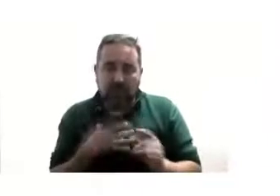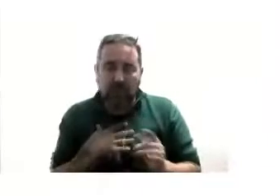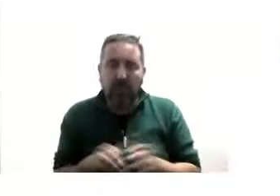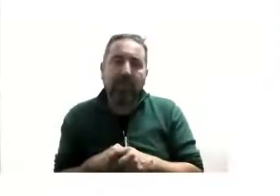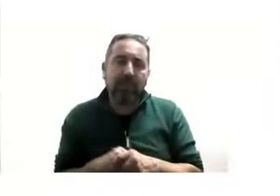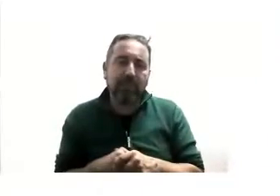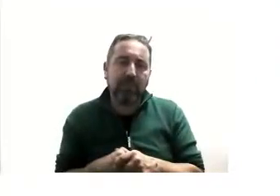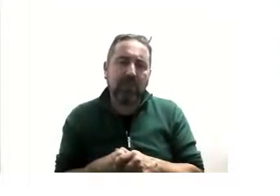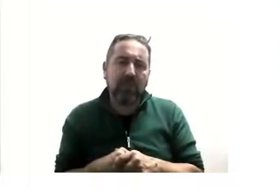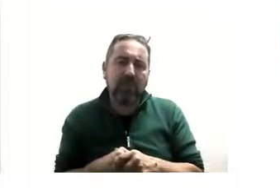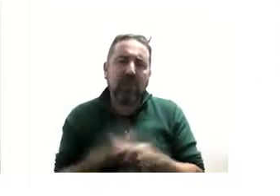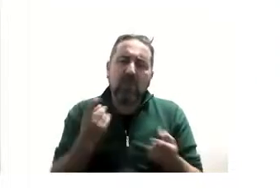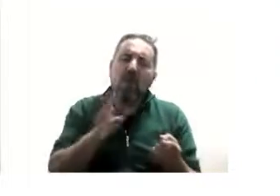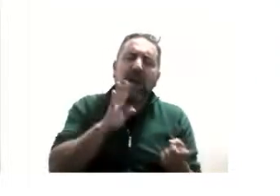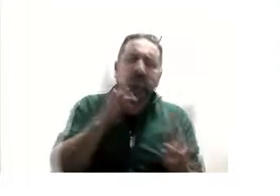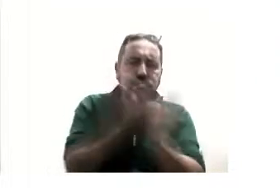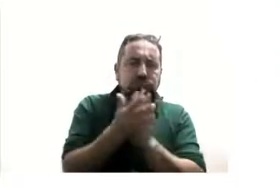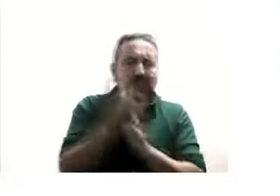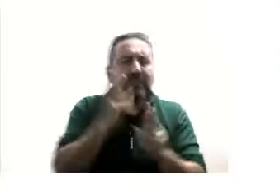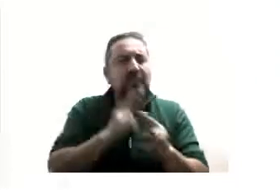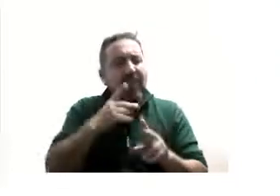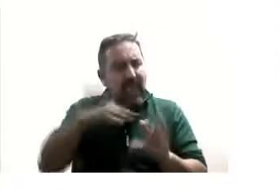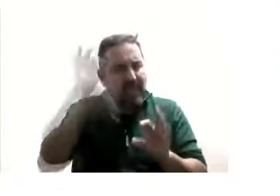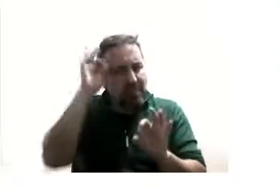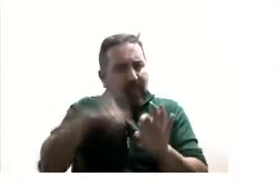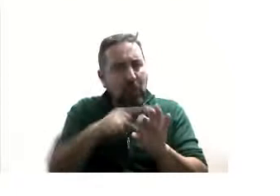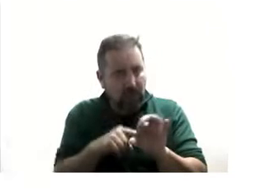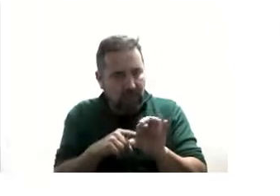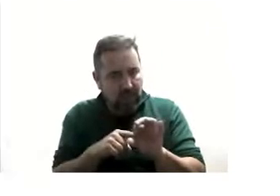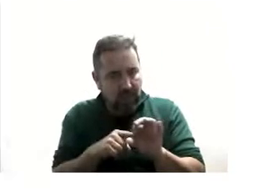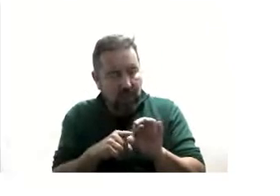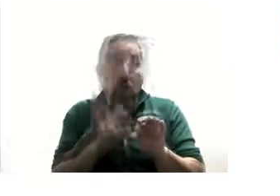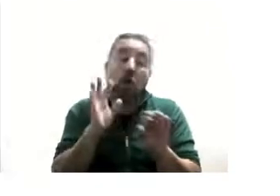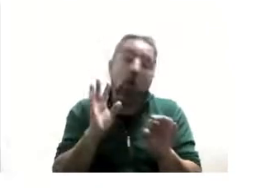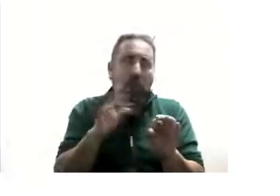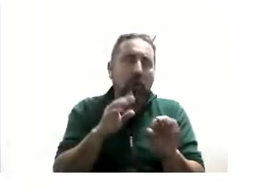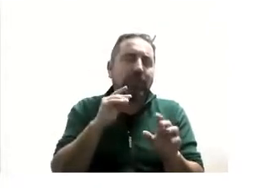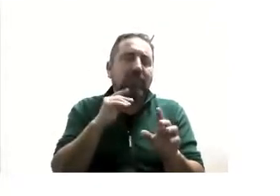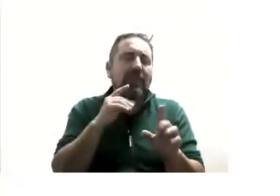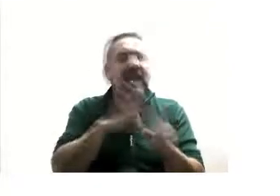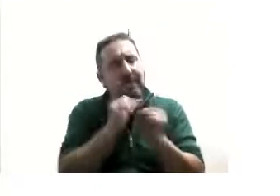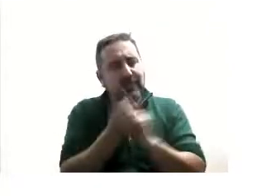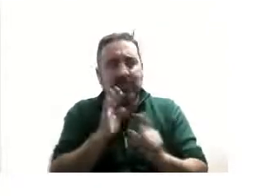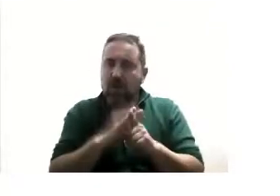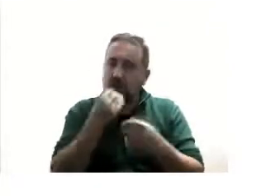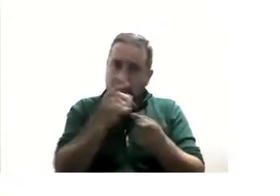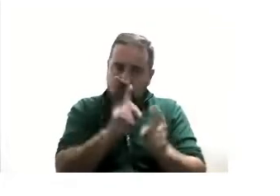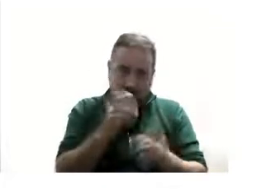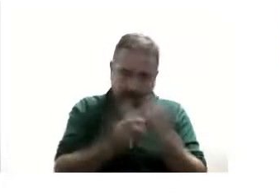Entre las indicaciones que has dado de implante coclear, claro, o de las contraindicaciones, mejor dicho, cuando